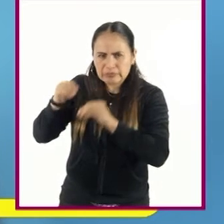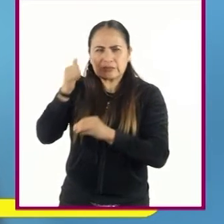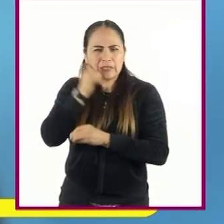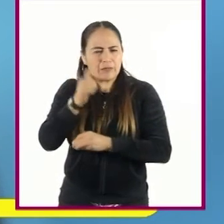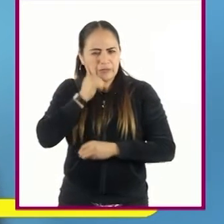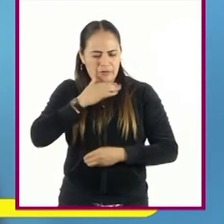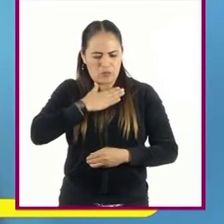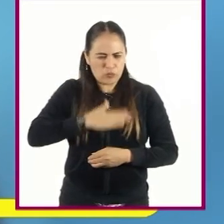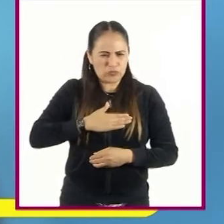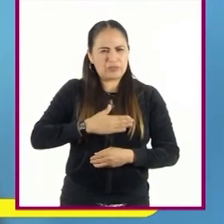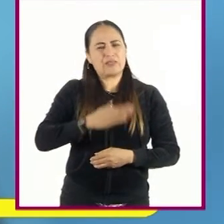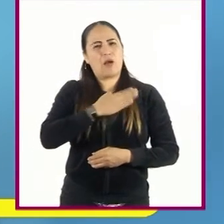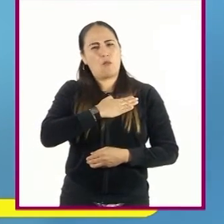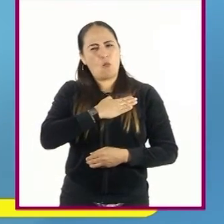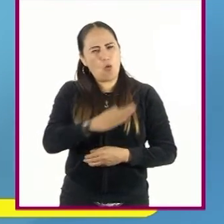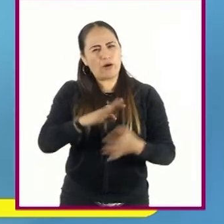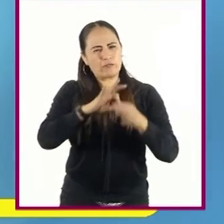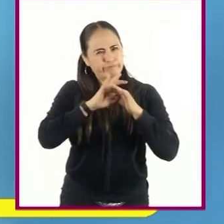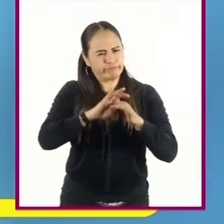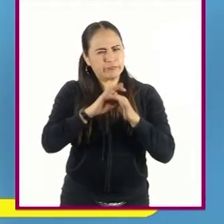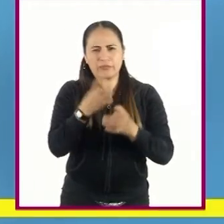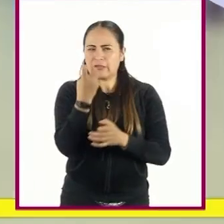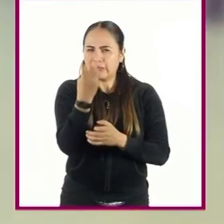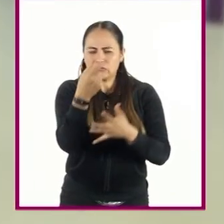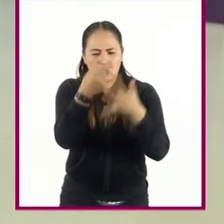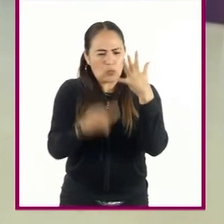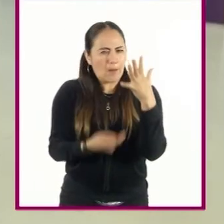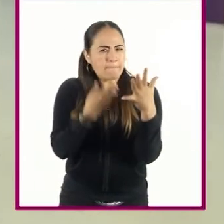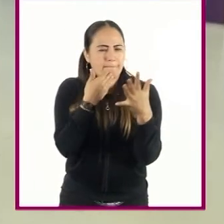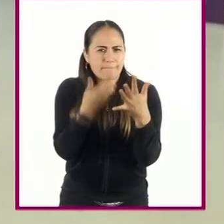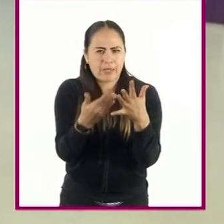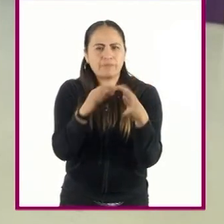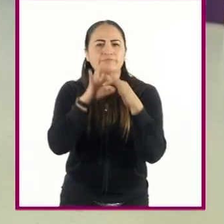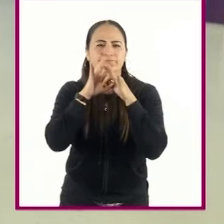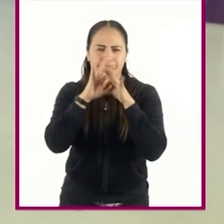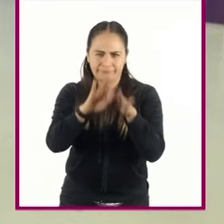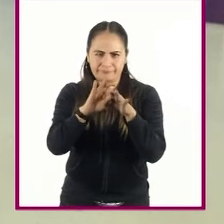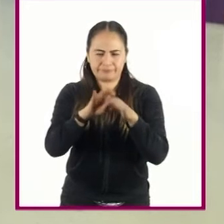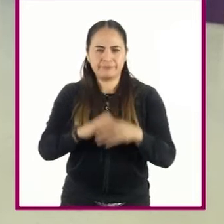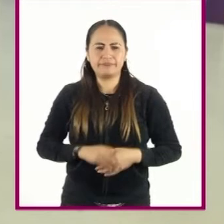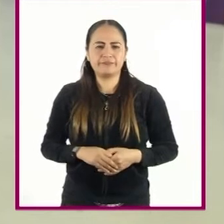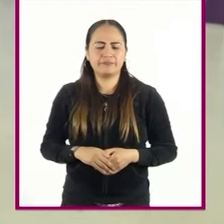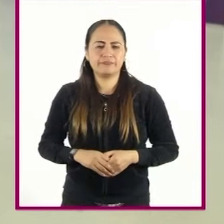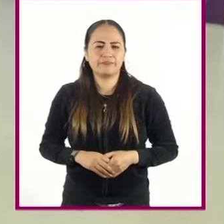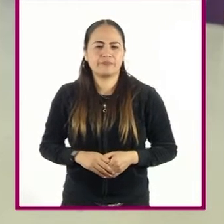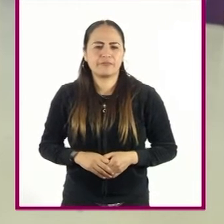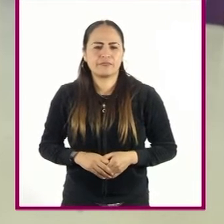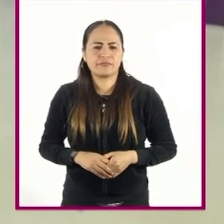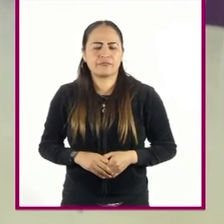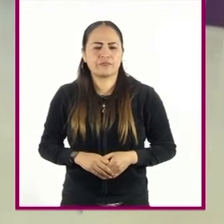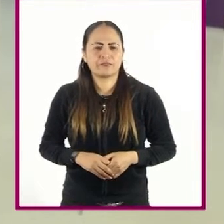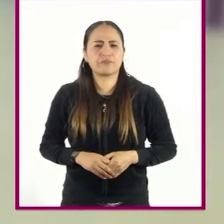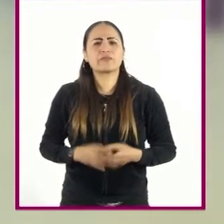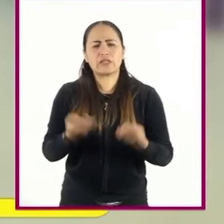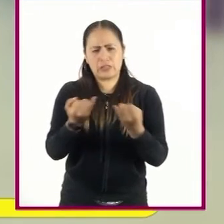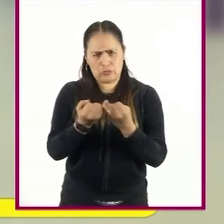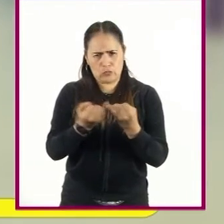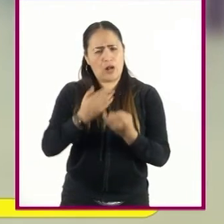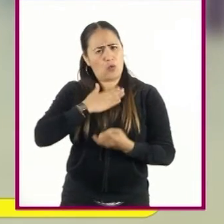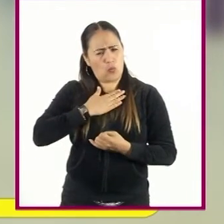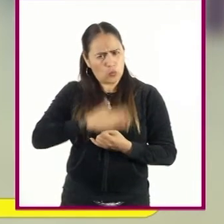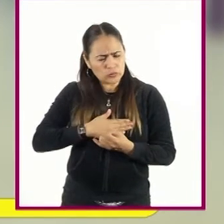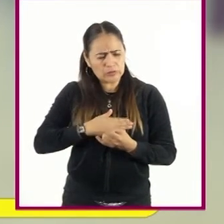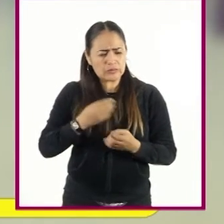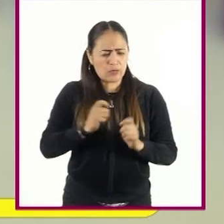solidaridad, a lo bueno y a lo que debe ser. Además de pretender una distribución equitativa con la justicia,